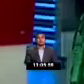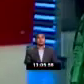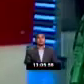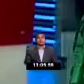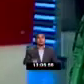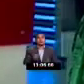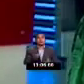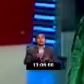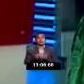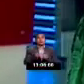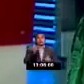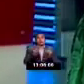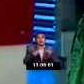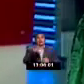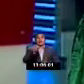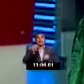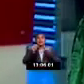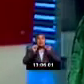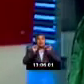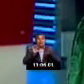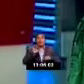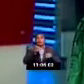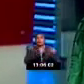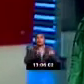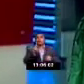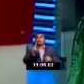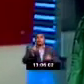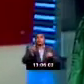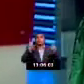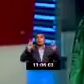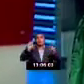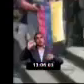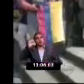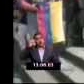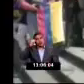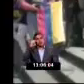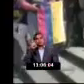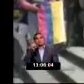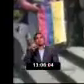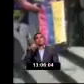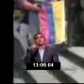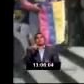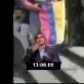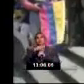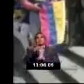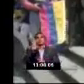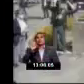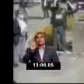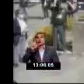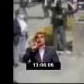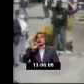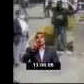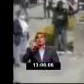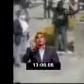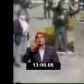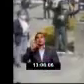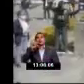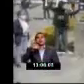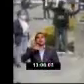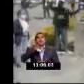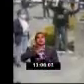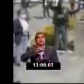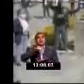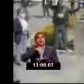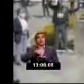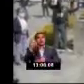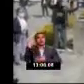La Asociación de Víctimas del 30S organizó un acto recordatorio en la Plaza Simón Bolívar en el Centro Histórico de Quito